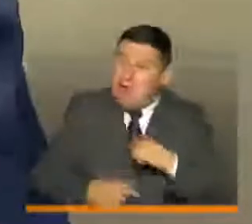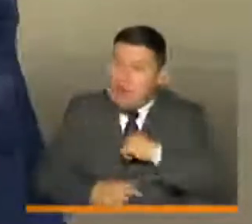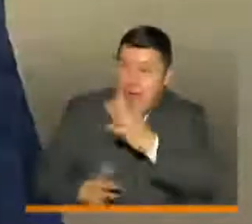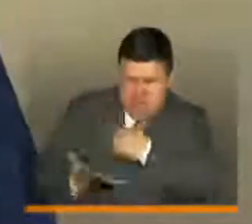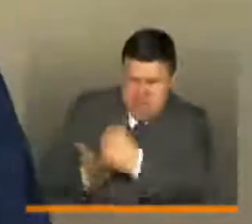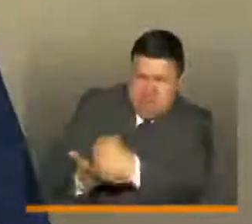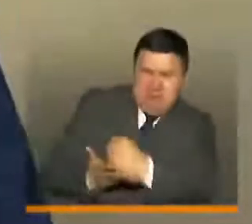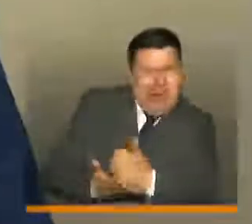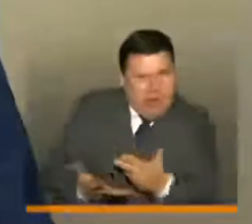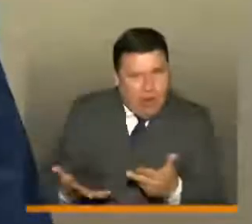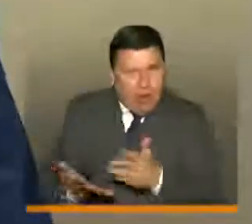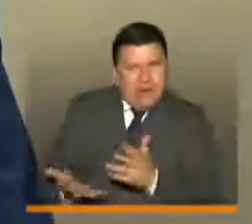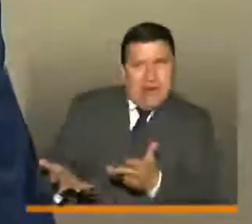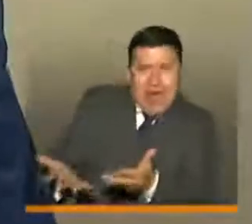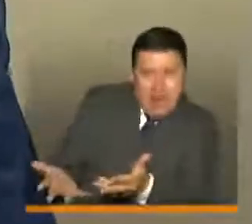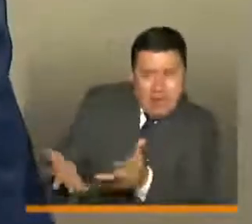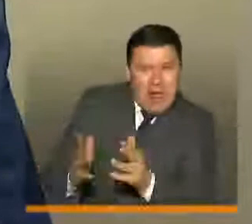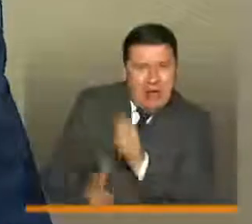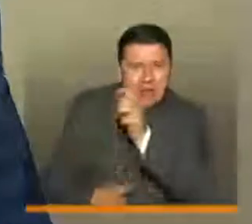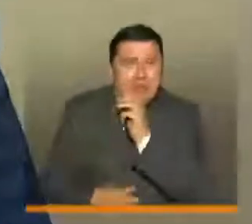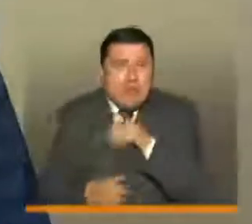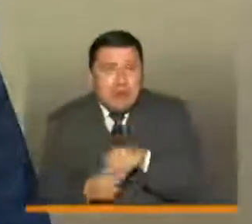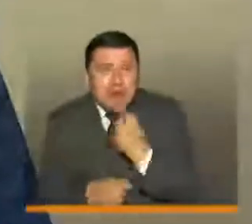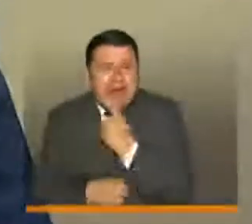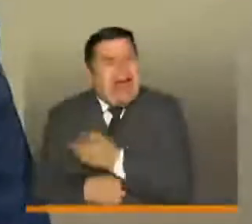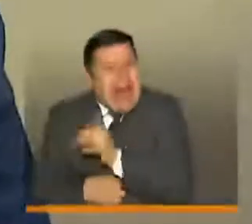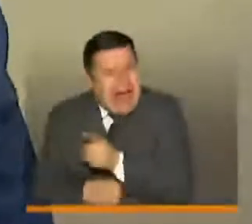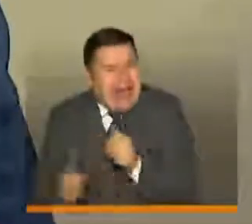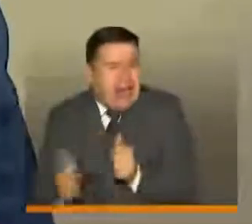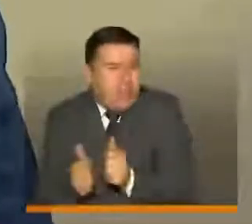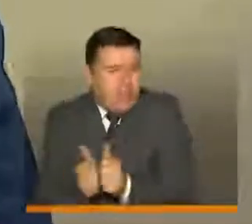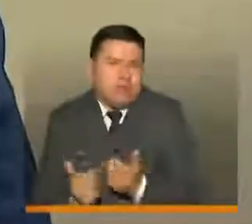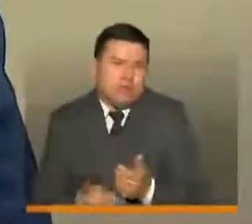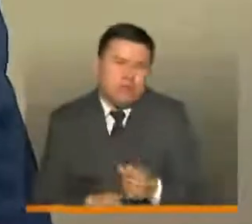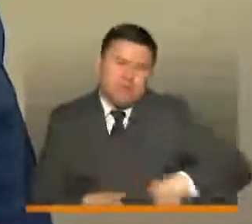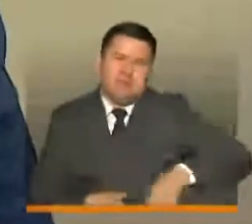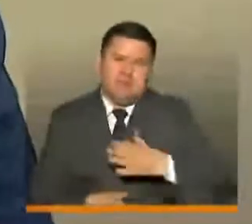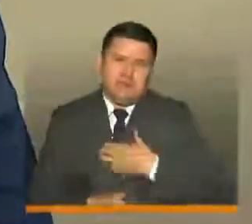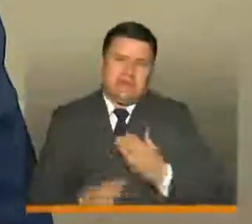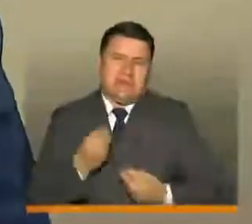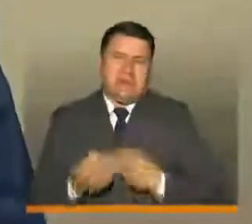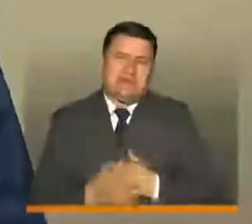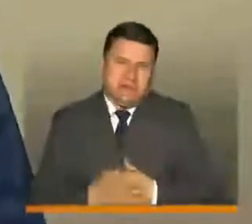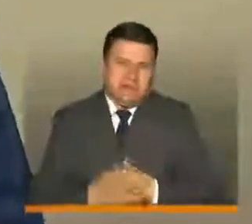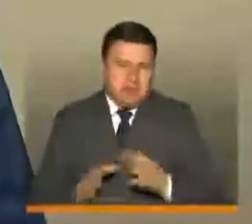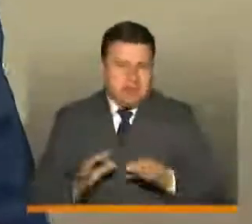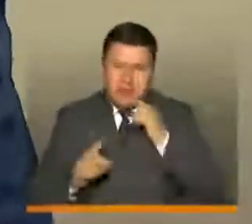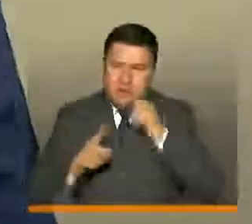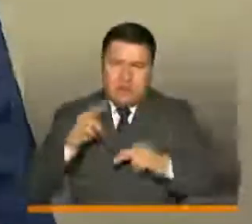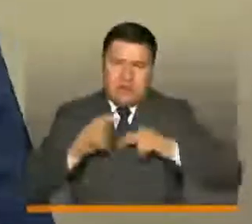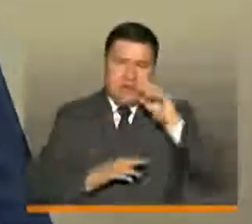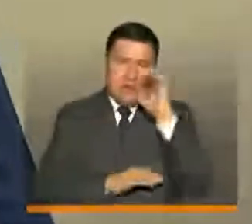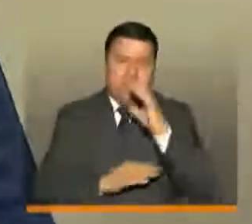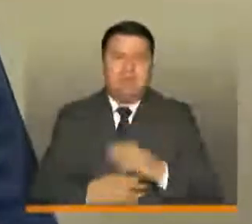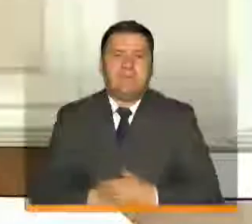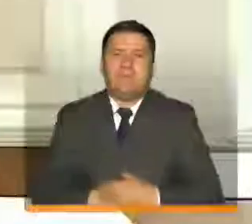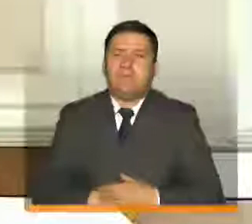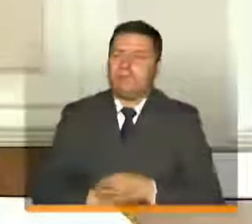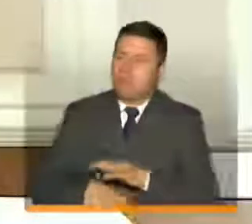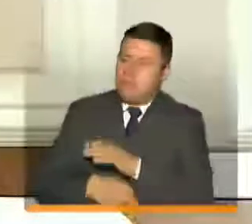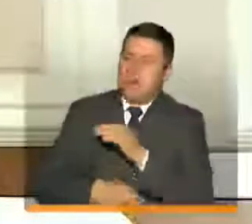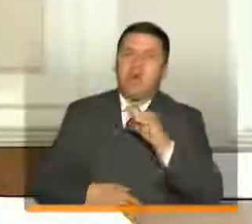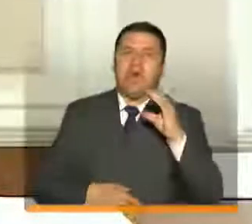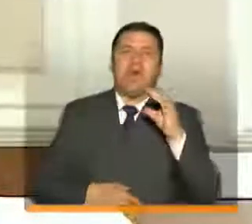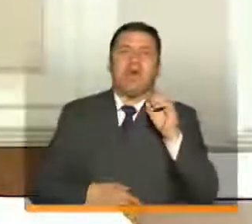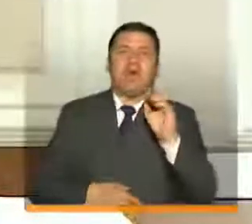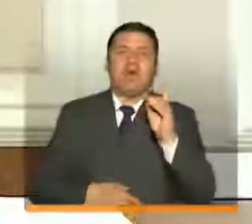tiene quien le haga en este momento, y quizás estamos haciendo y construyendo país. Doctor